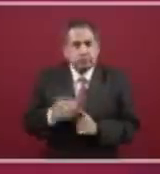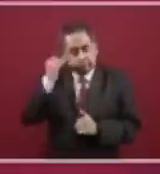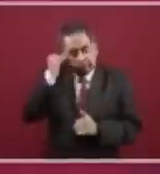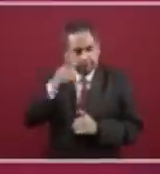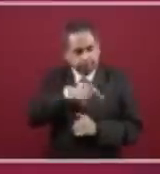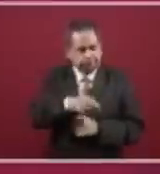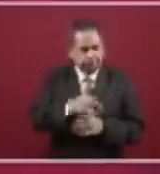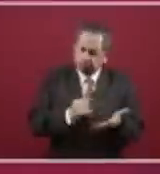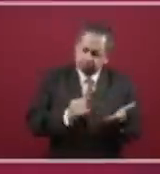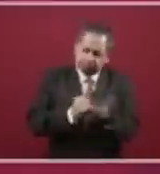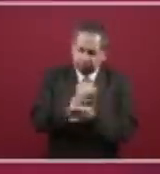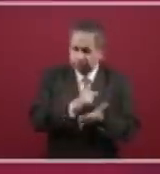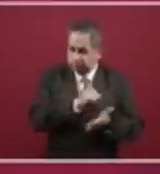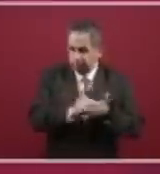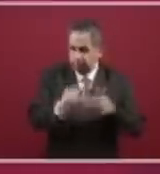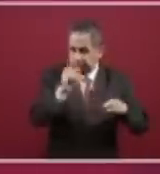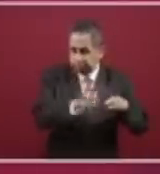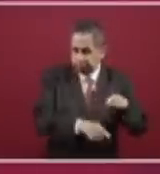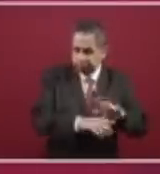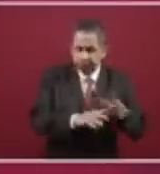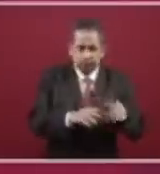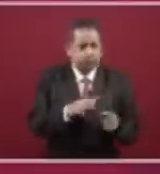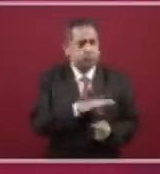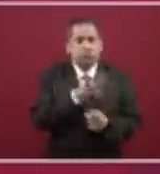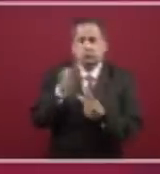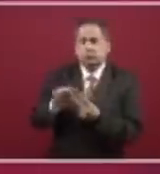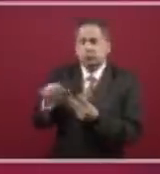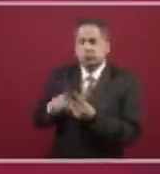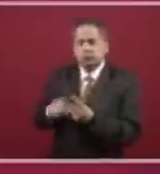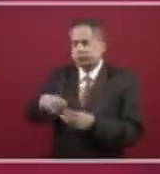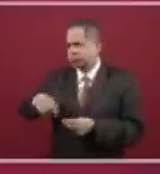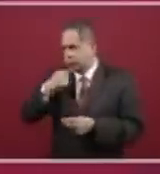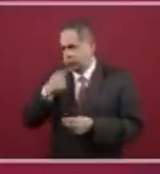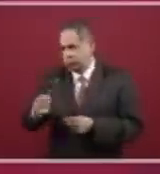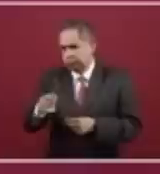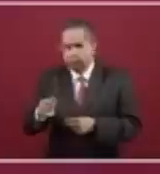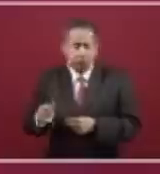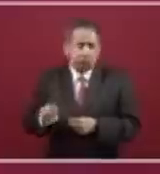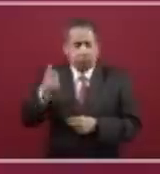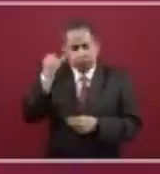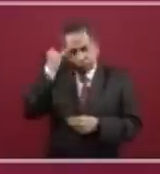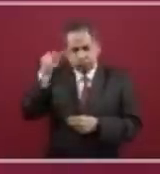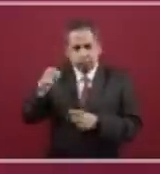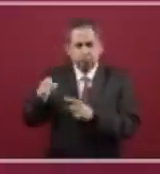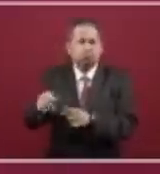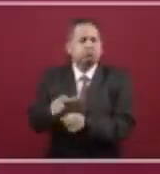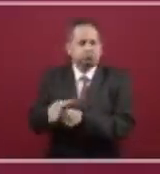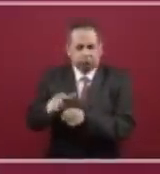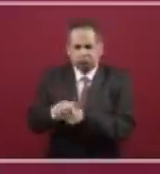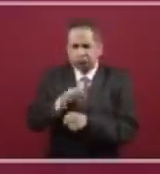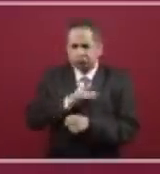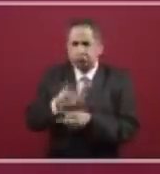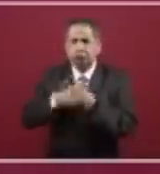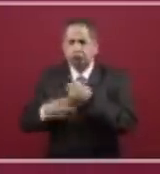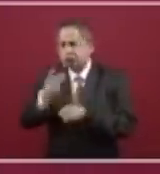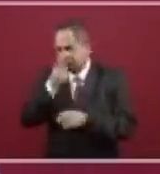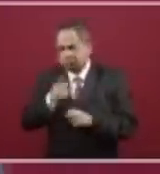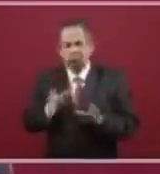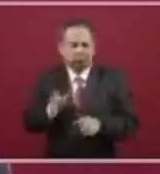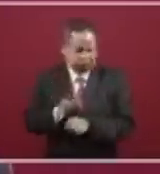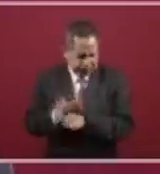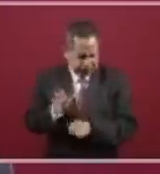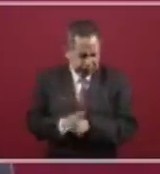y cuando se hablaron de las opciones dijimos que en principio era factible ya nos habían dicho que era factible